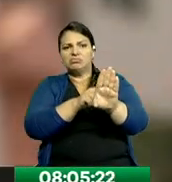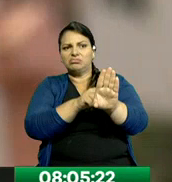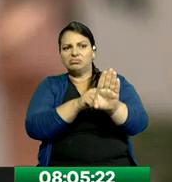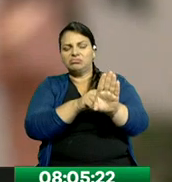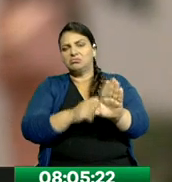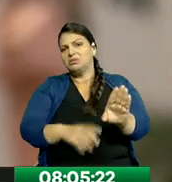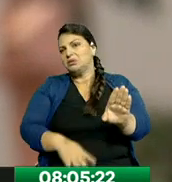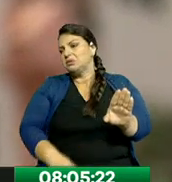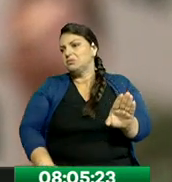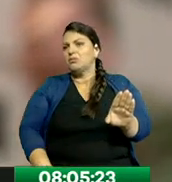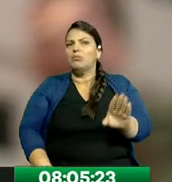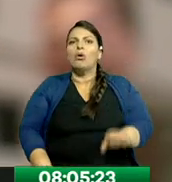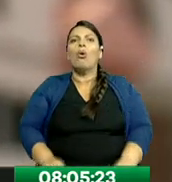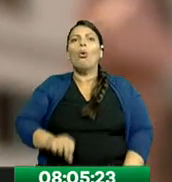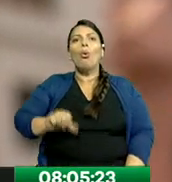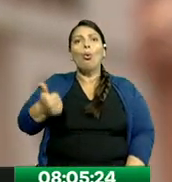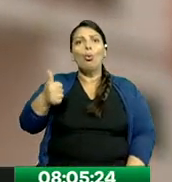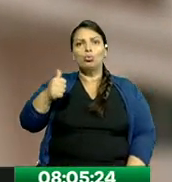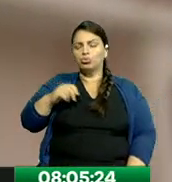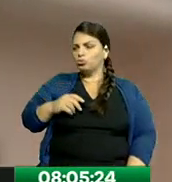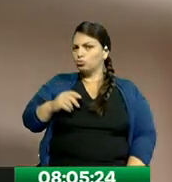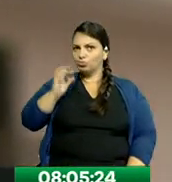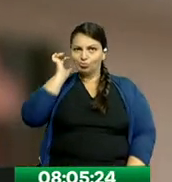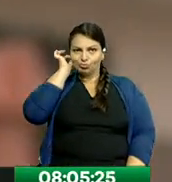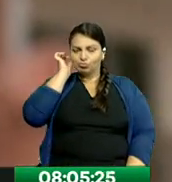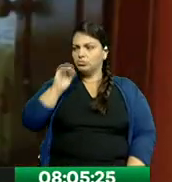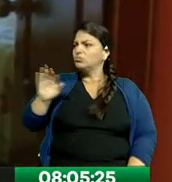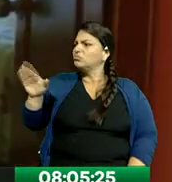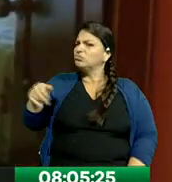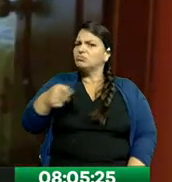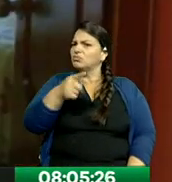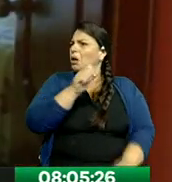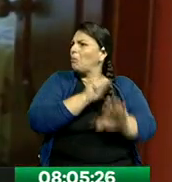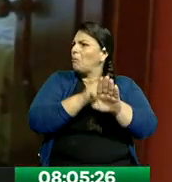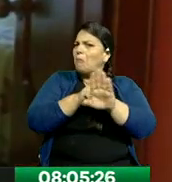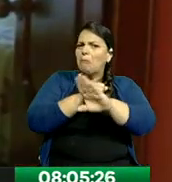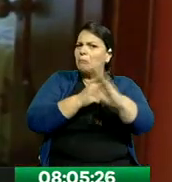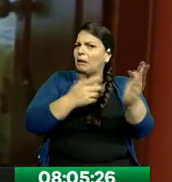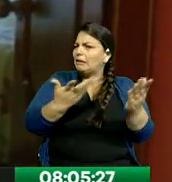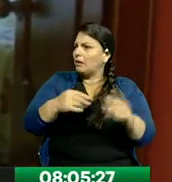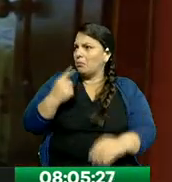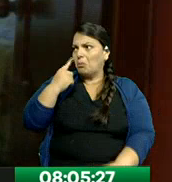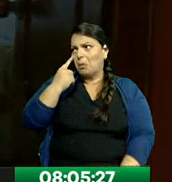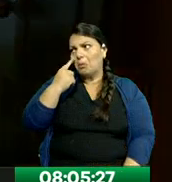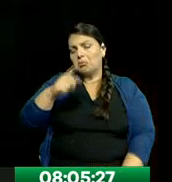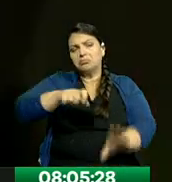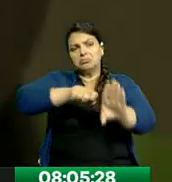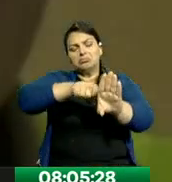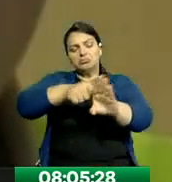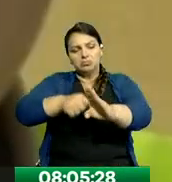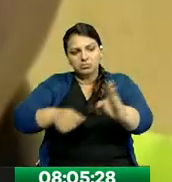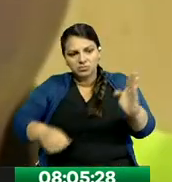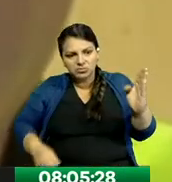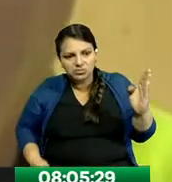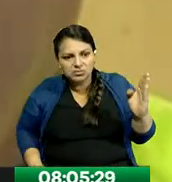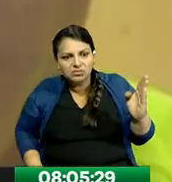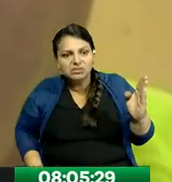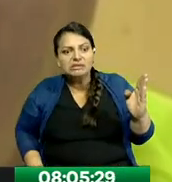Los paramédicos que llegaron al lugar solo pudieron comprobar el deceso, causado aparentemente por un fuerte golpe. Se